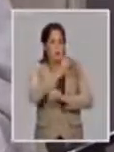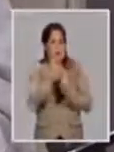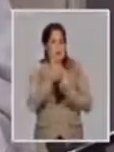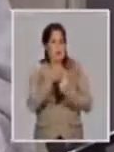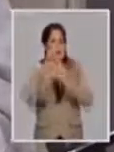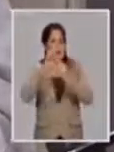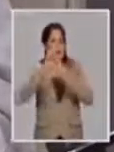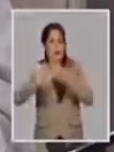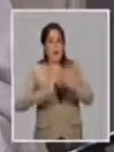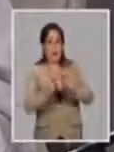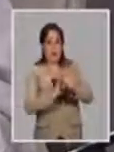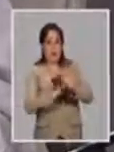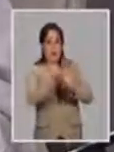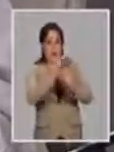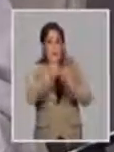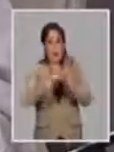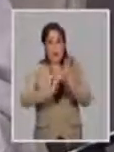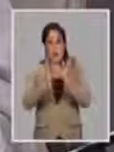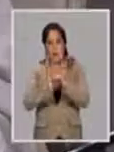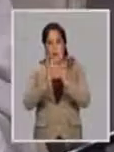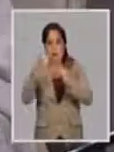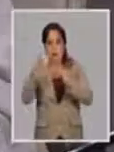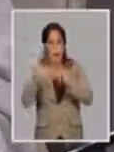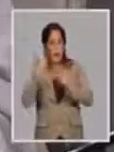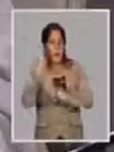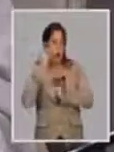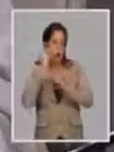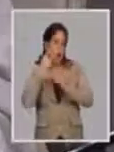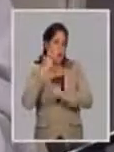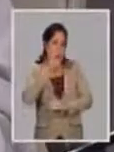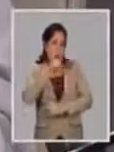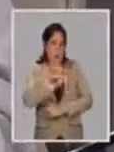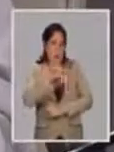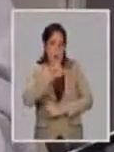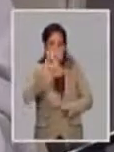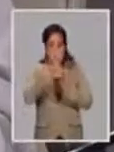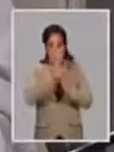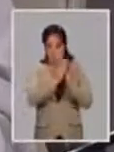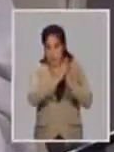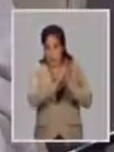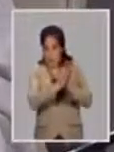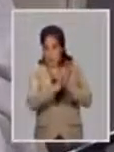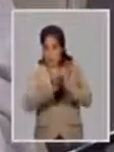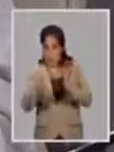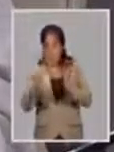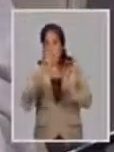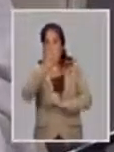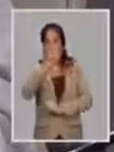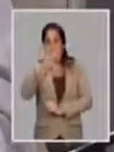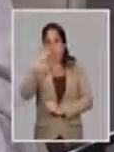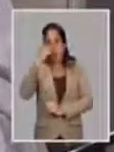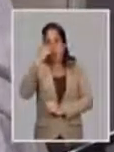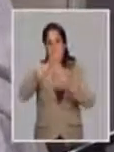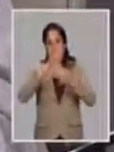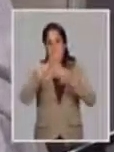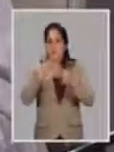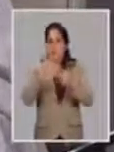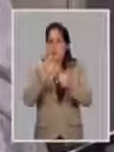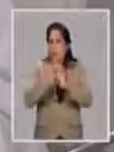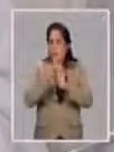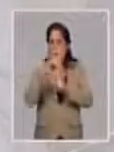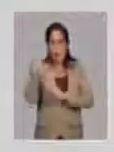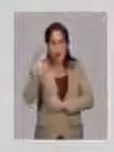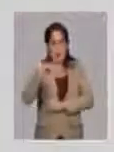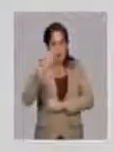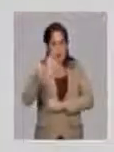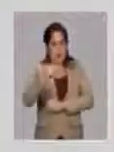vacuna específica contra el SARS-CoV-2 en el mes de mayo del año pasado, o sea, hace apenas 9 meses. El 24 de agosto